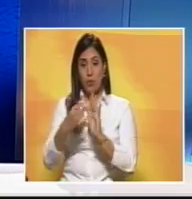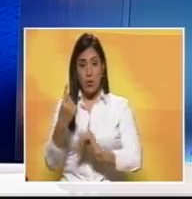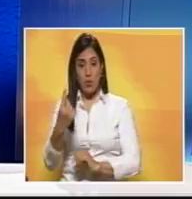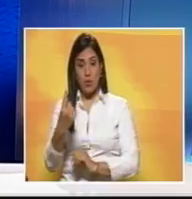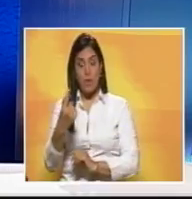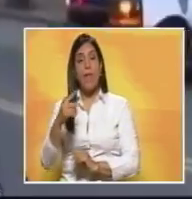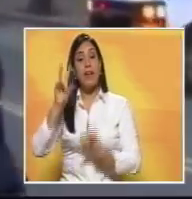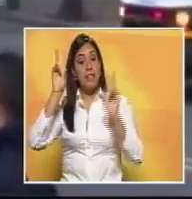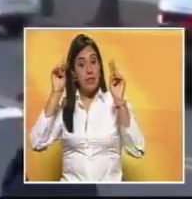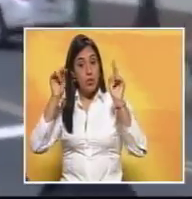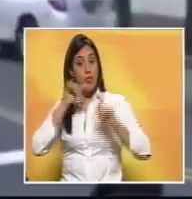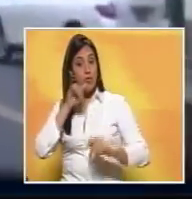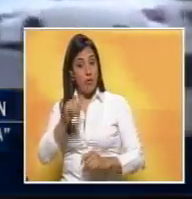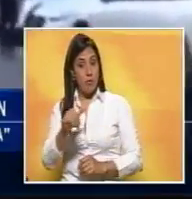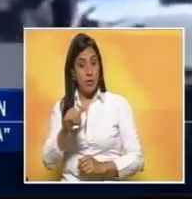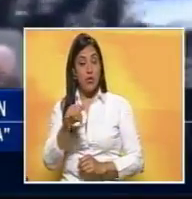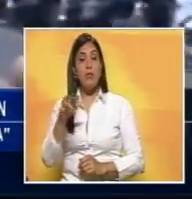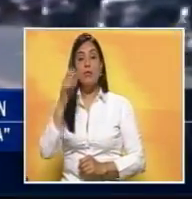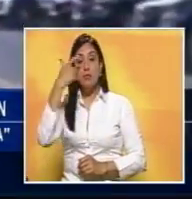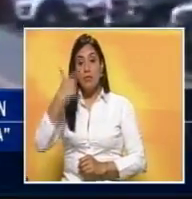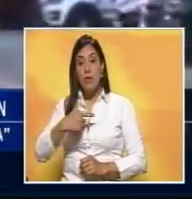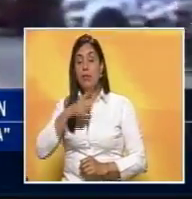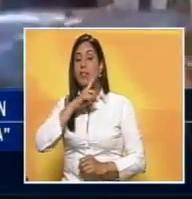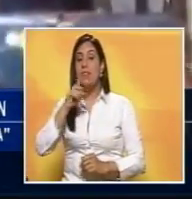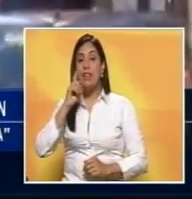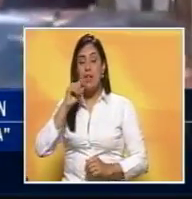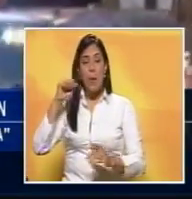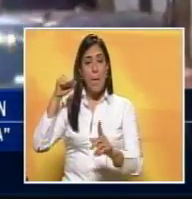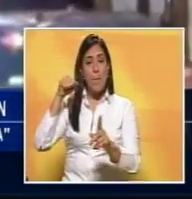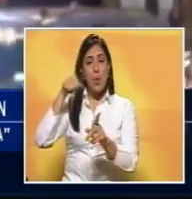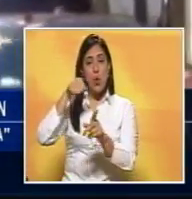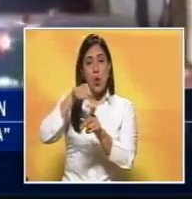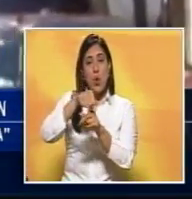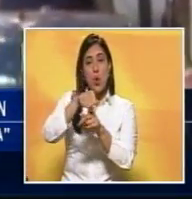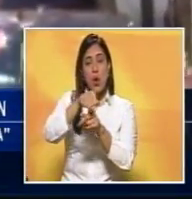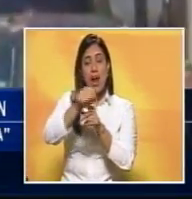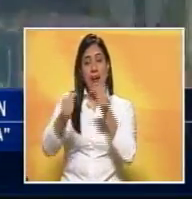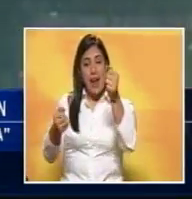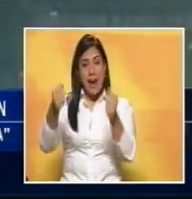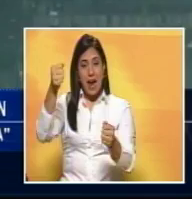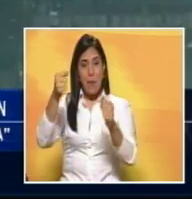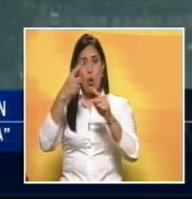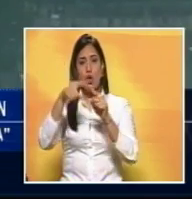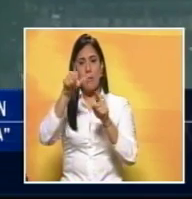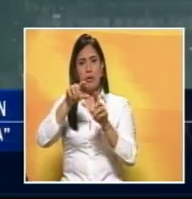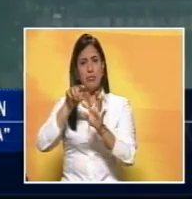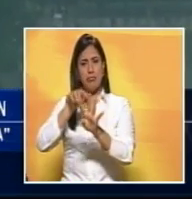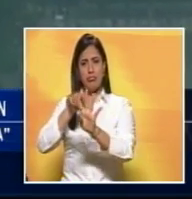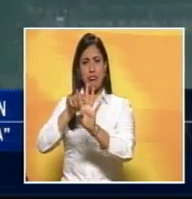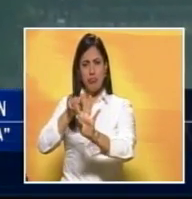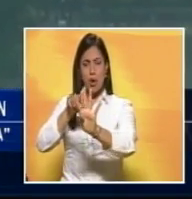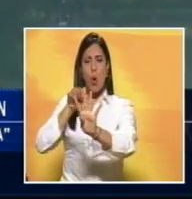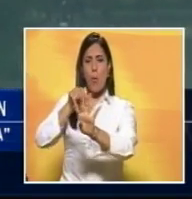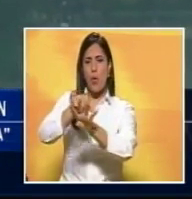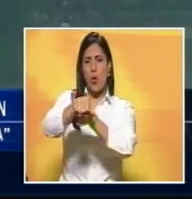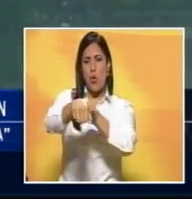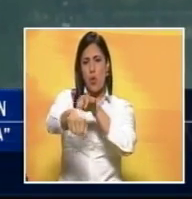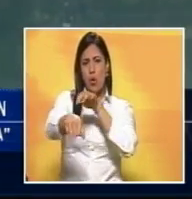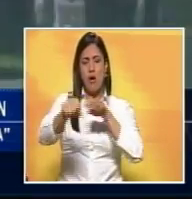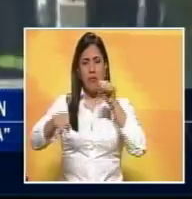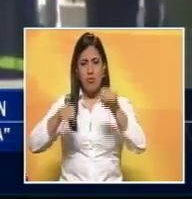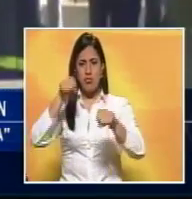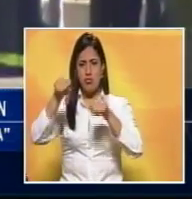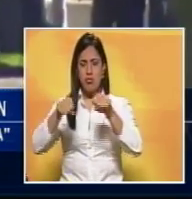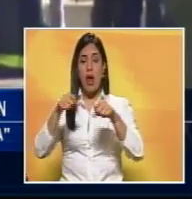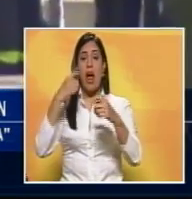2001. Según información preliminar, un sujeto atropelló con una camioneta a varias personas que circulaban en una pista para